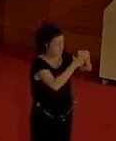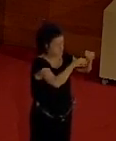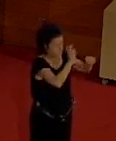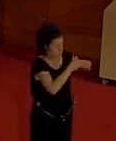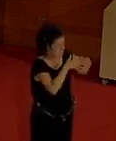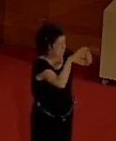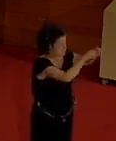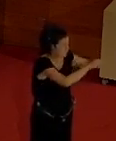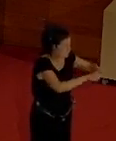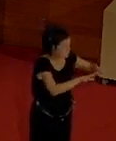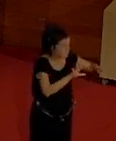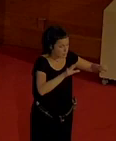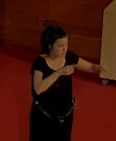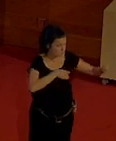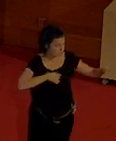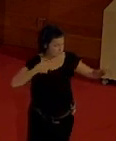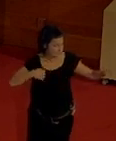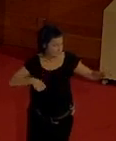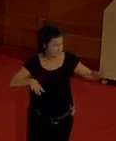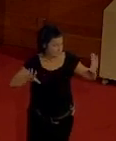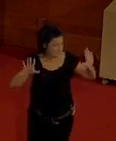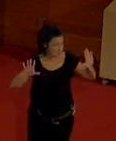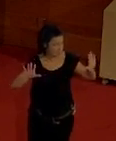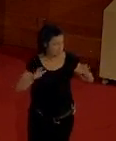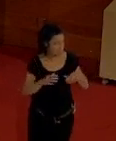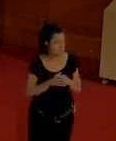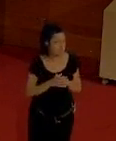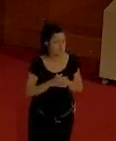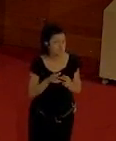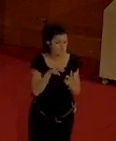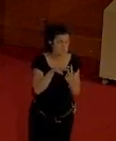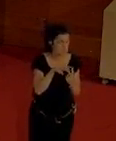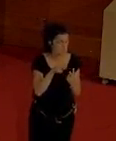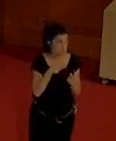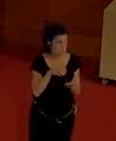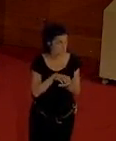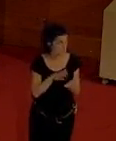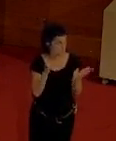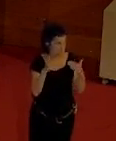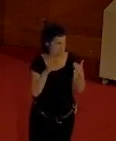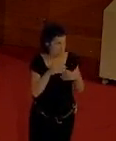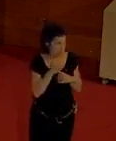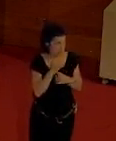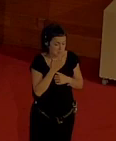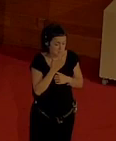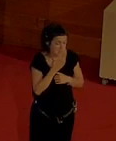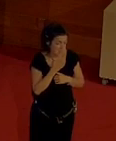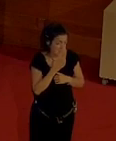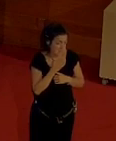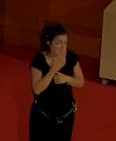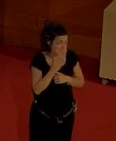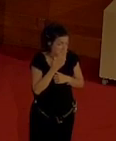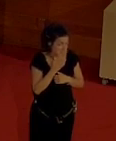que pero es que lo de China por lo tanto yo ahí no tengo ninguna duda o sea si me tienen que si me veo